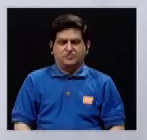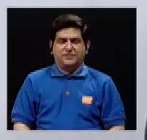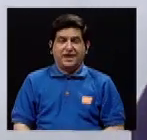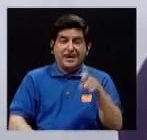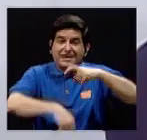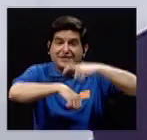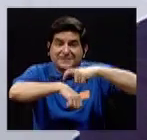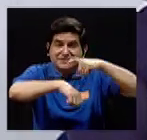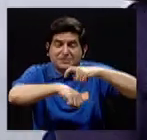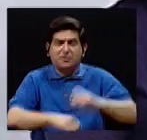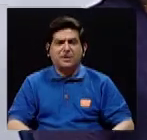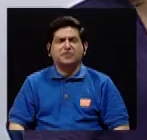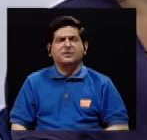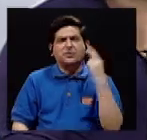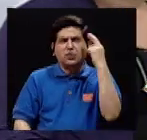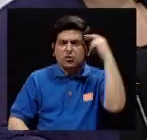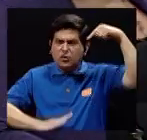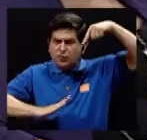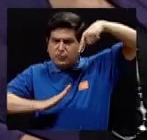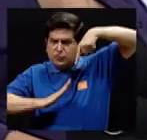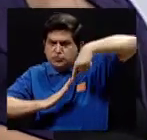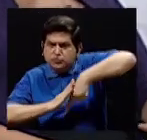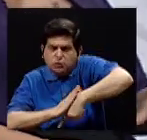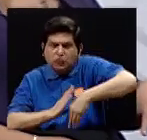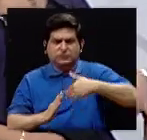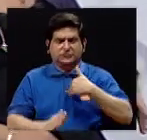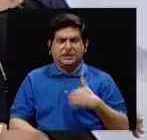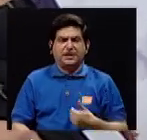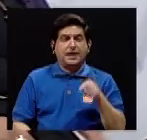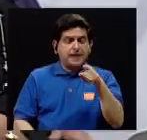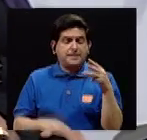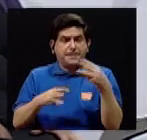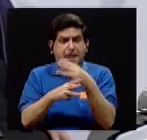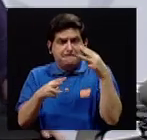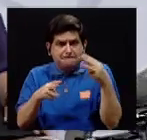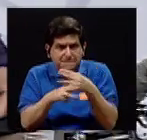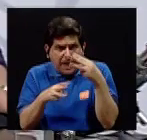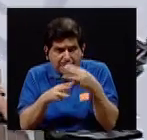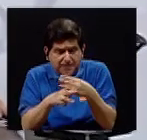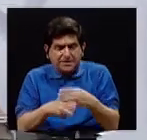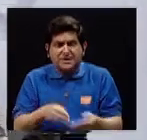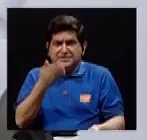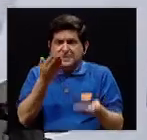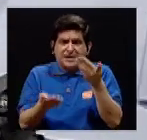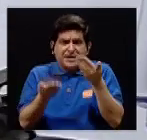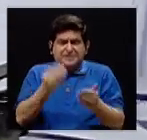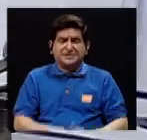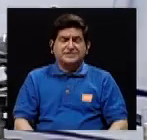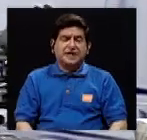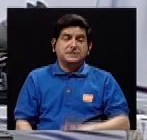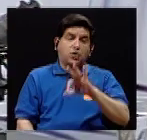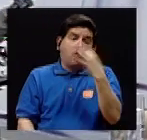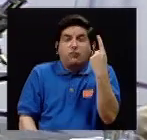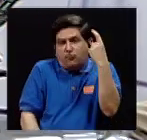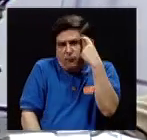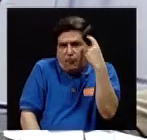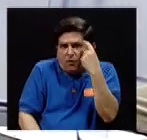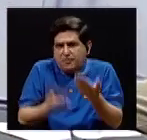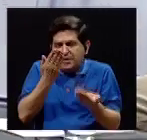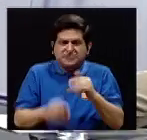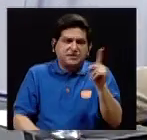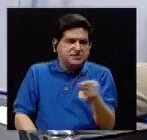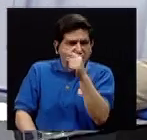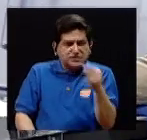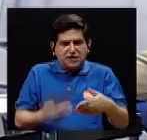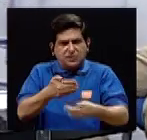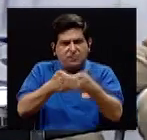e una reflexión profunda sobre esas matemáticas que habían estado o sobre esas formas de pensamiento que habían estado